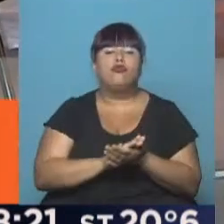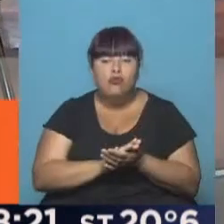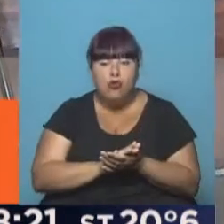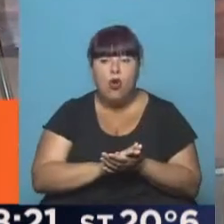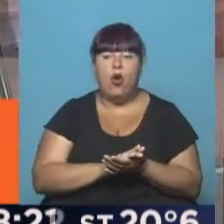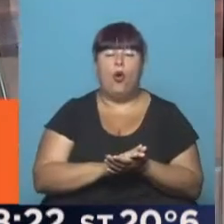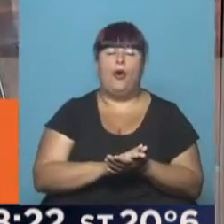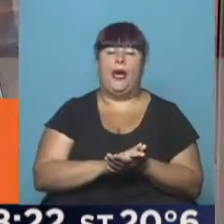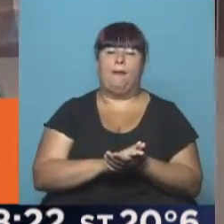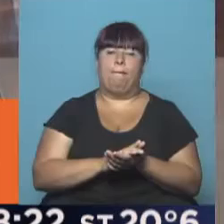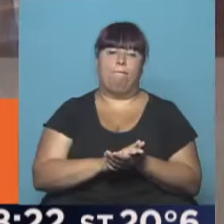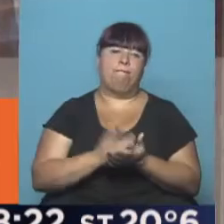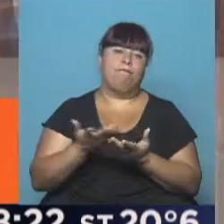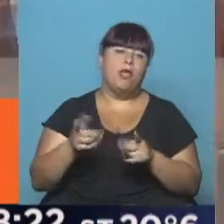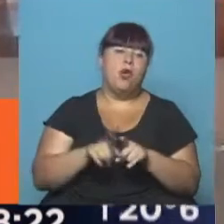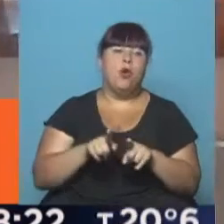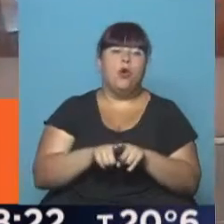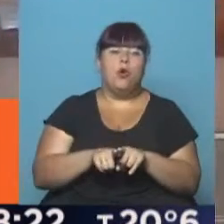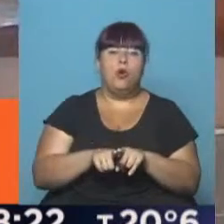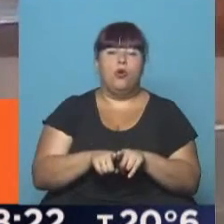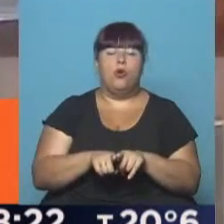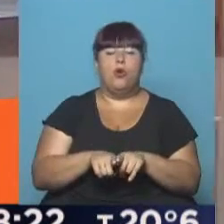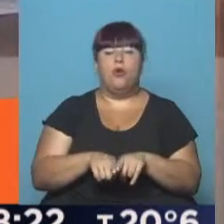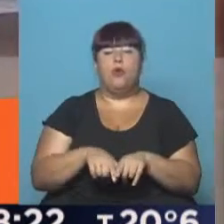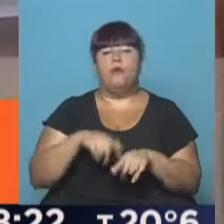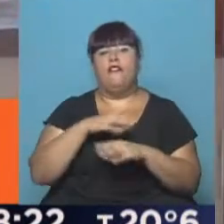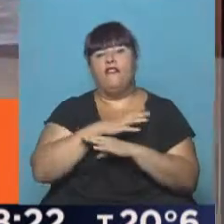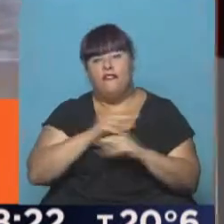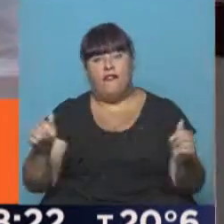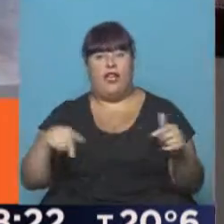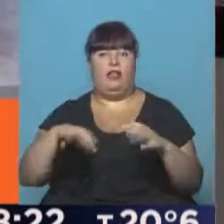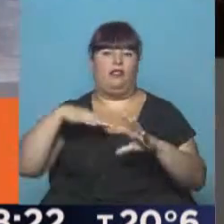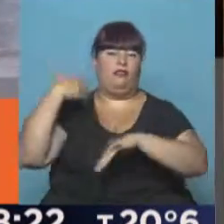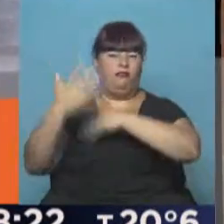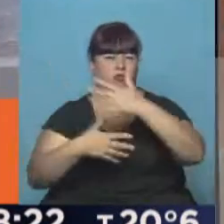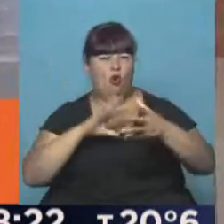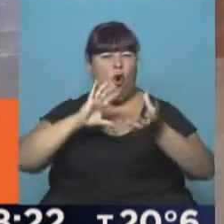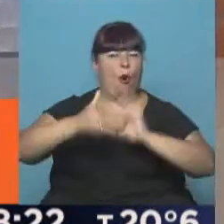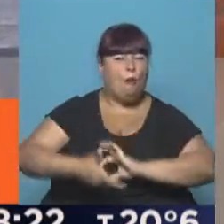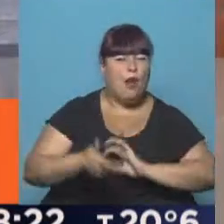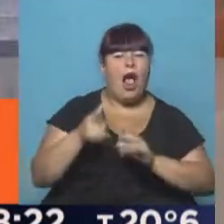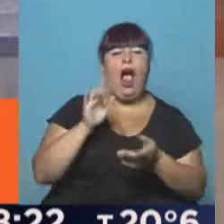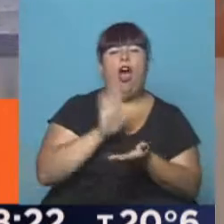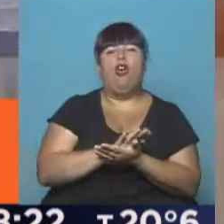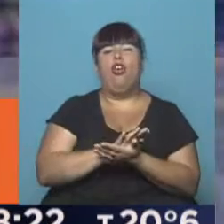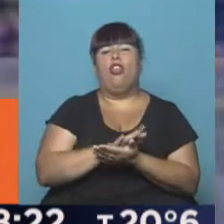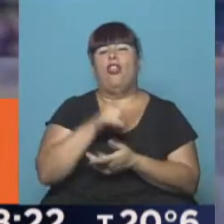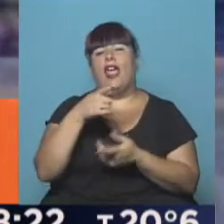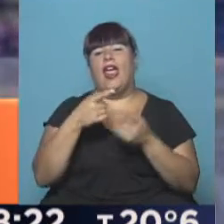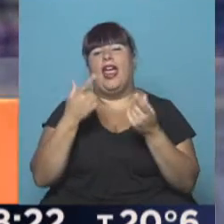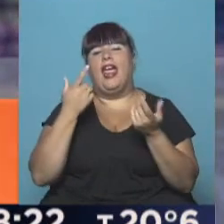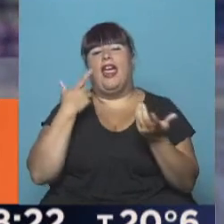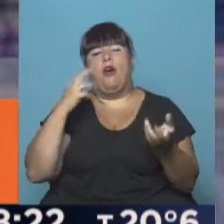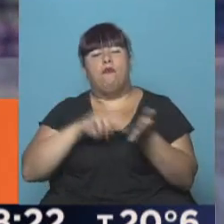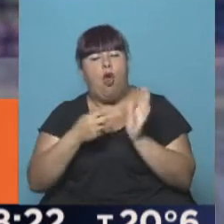con digamos con terminar con esta distorsión qué significa el nivel de